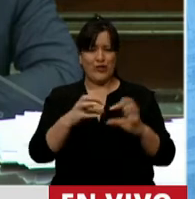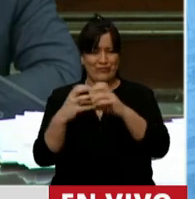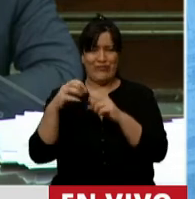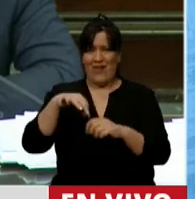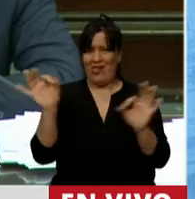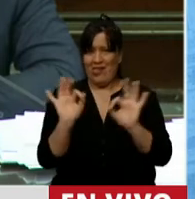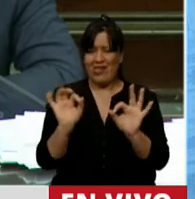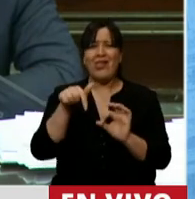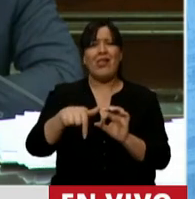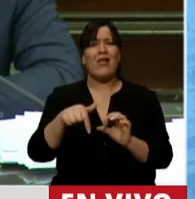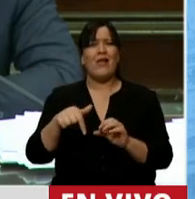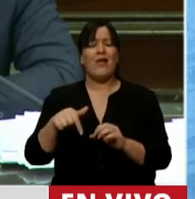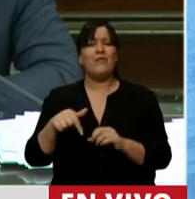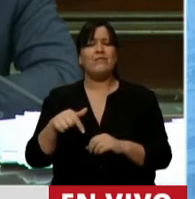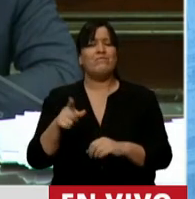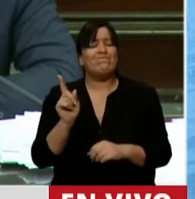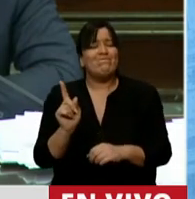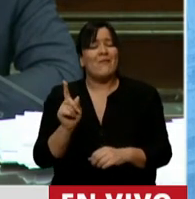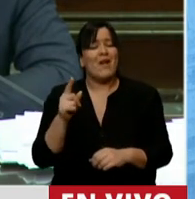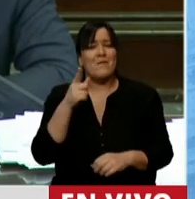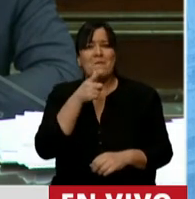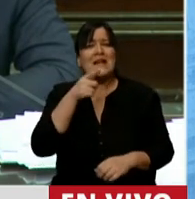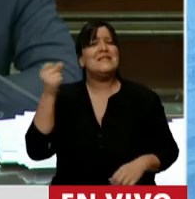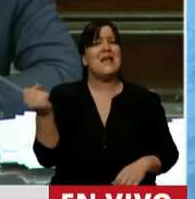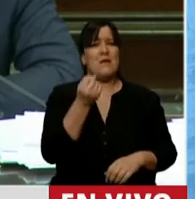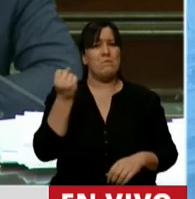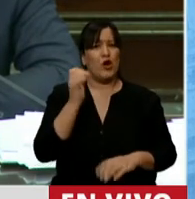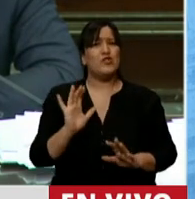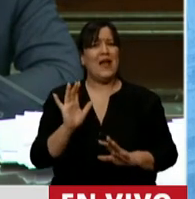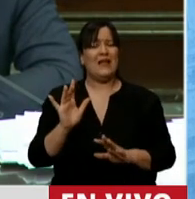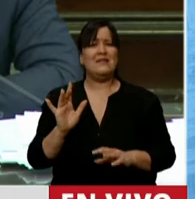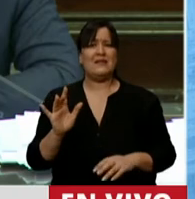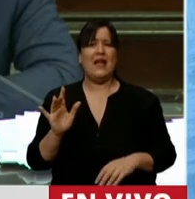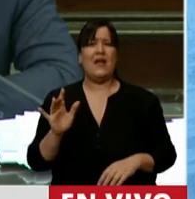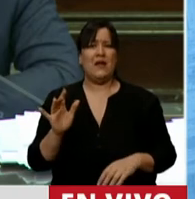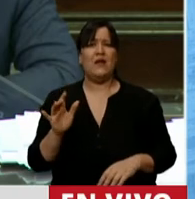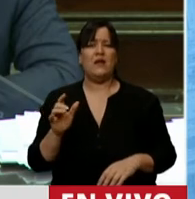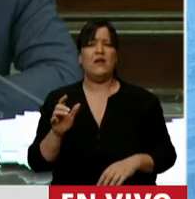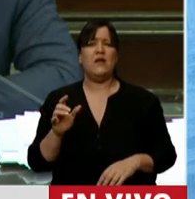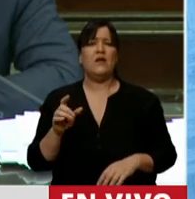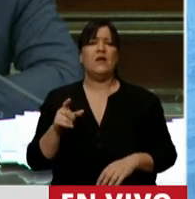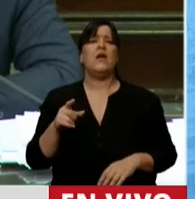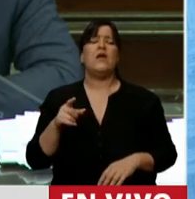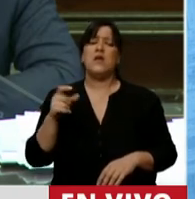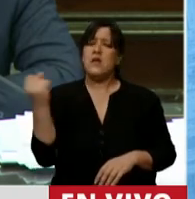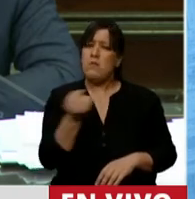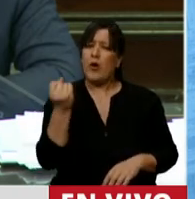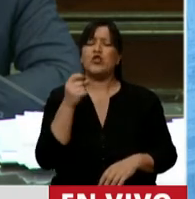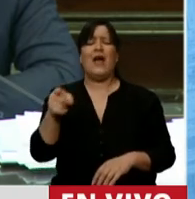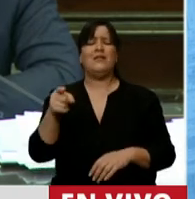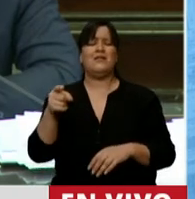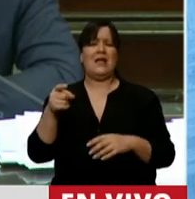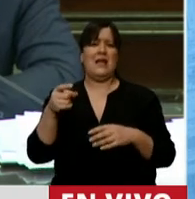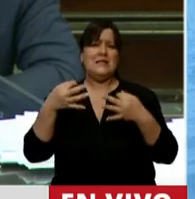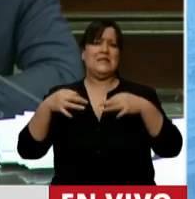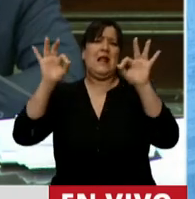sesionan con este tema, porque nos parece importantísimo salvar una enorme cantidad de puestos de trabajo de los argentinos.